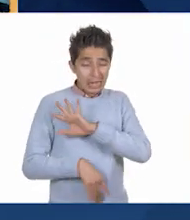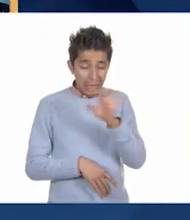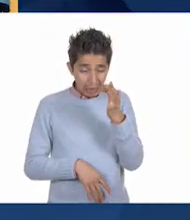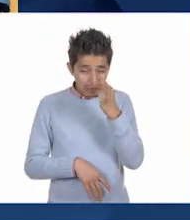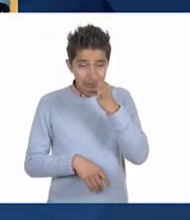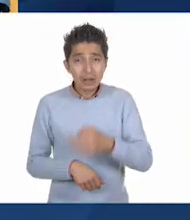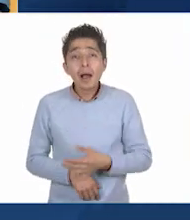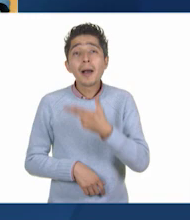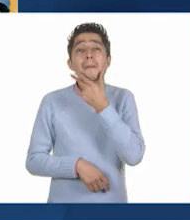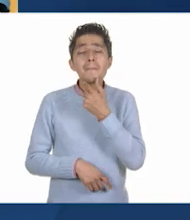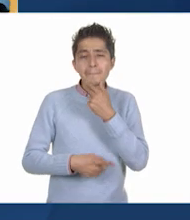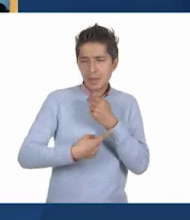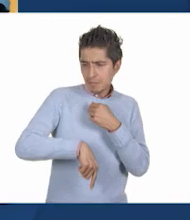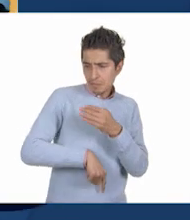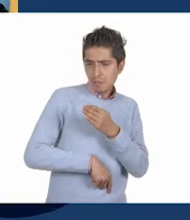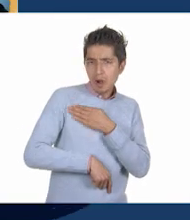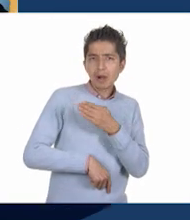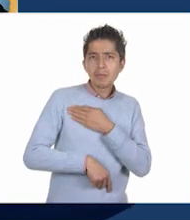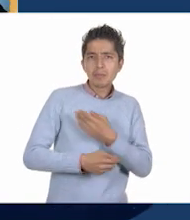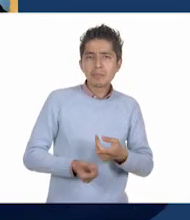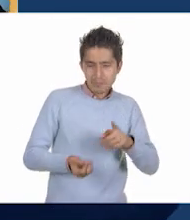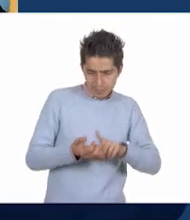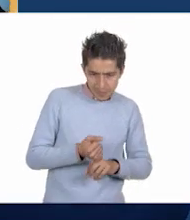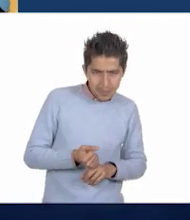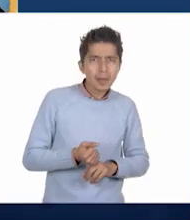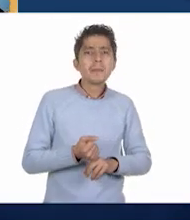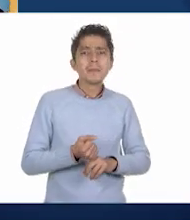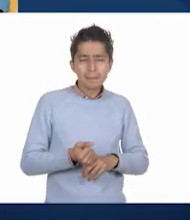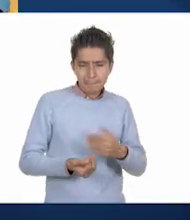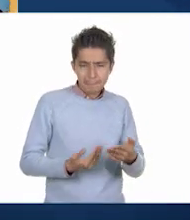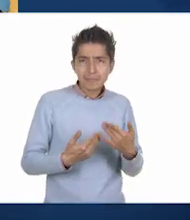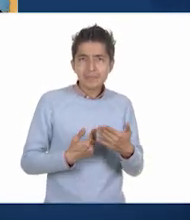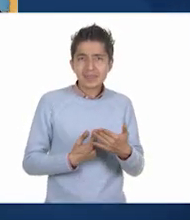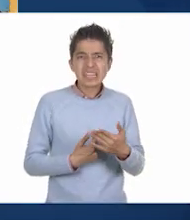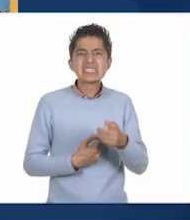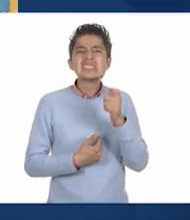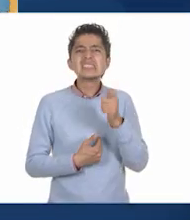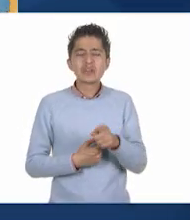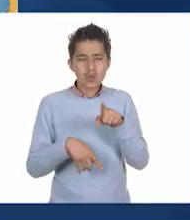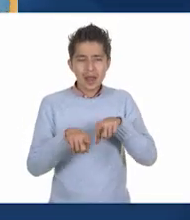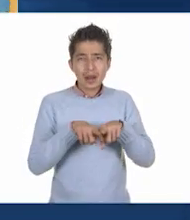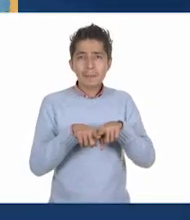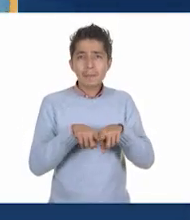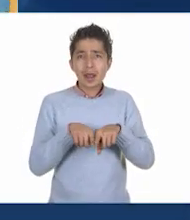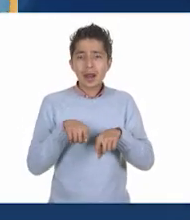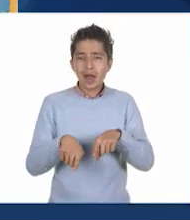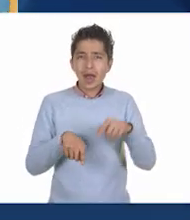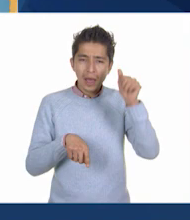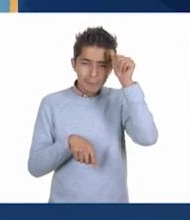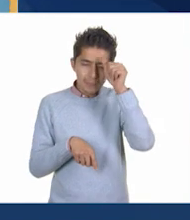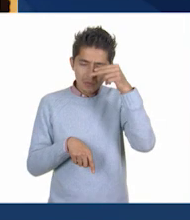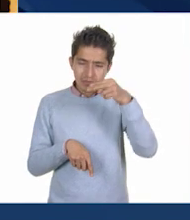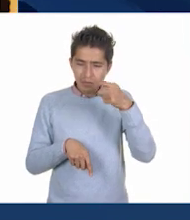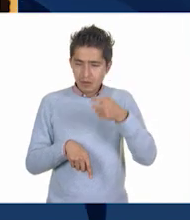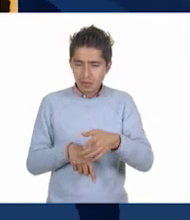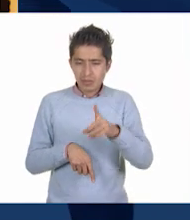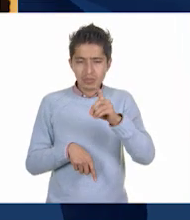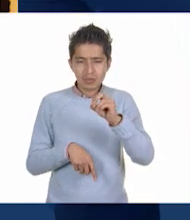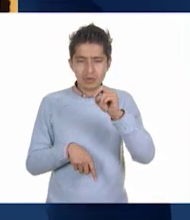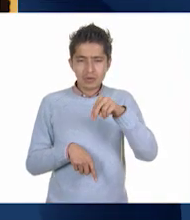hombres más que buenos adivinos, ventureros, entre ellos un hermano del llamado apóstol, don